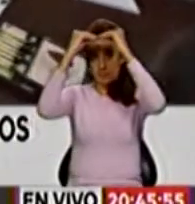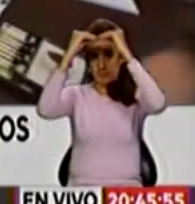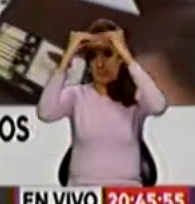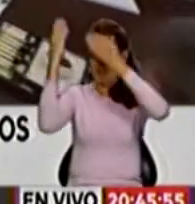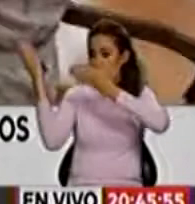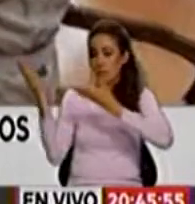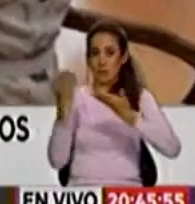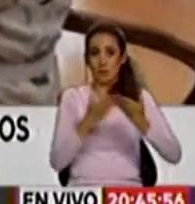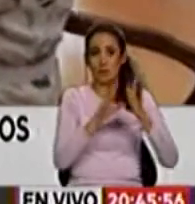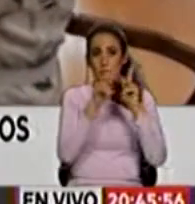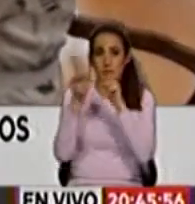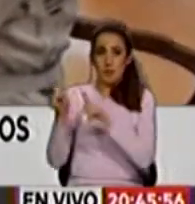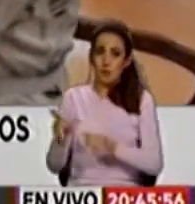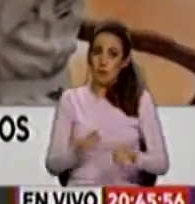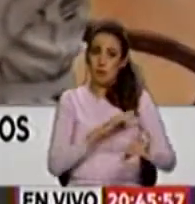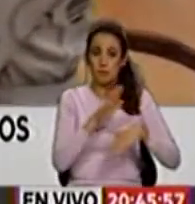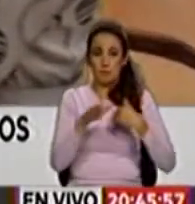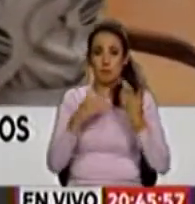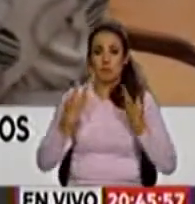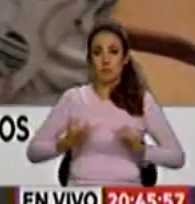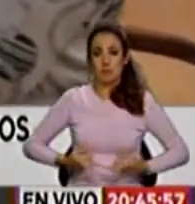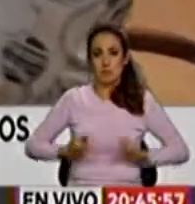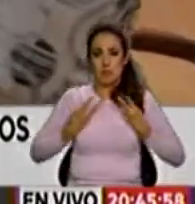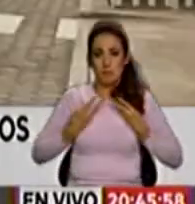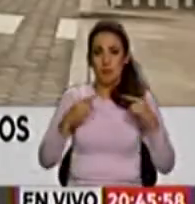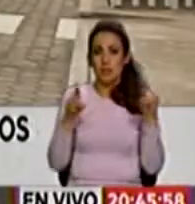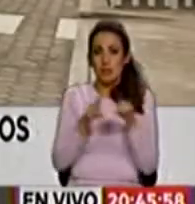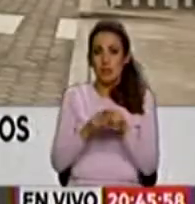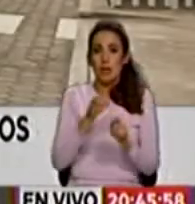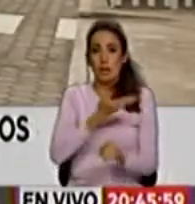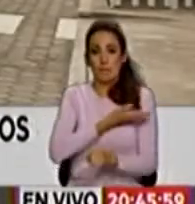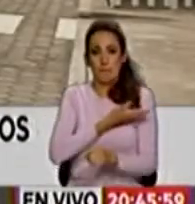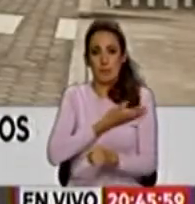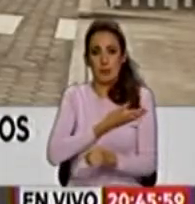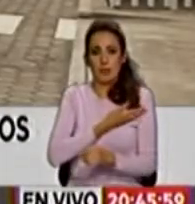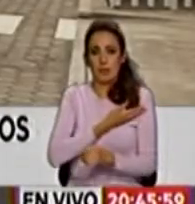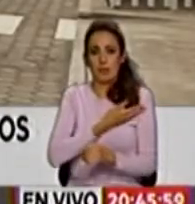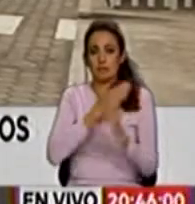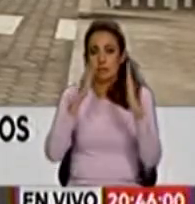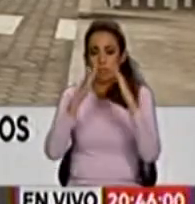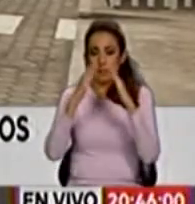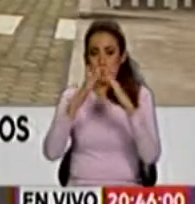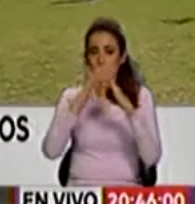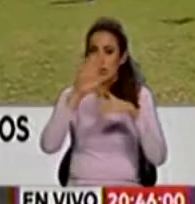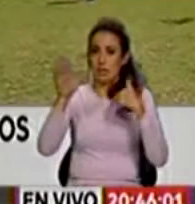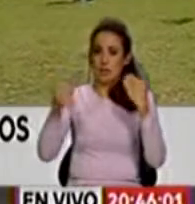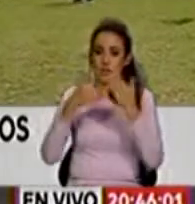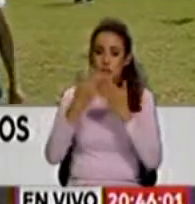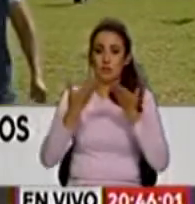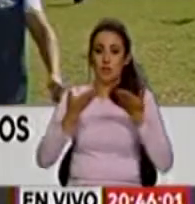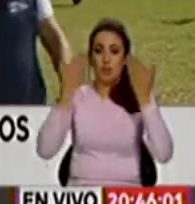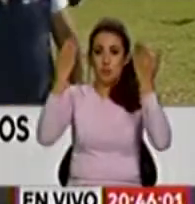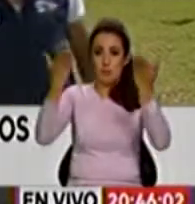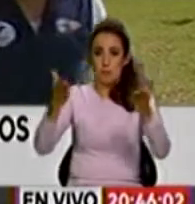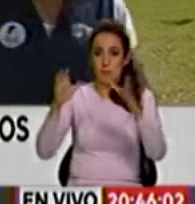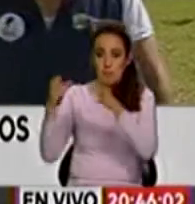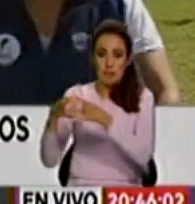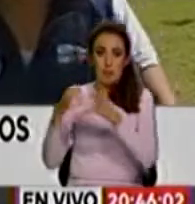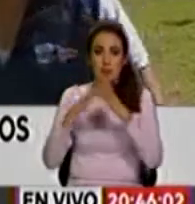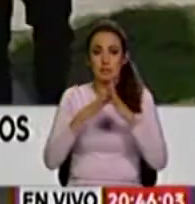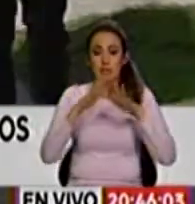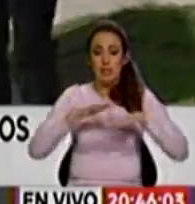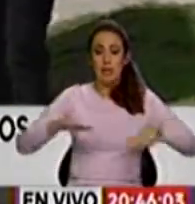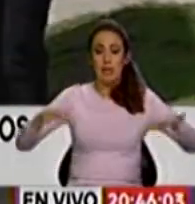programa Plan Toda una Vida, que se evidencia con las misiones, las manuelas y Casa para Todos, que entrega viviendas accesibles, parques inclusivos,